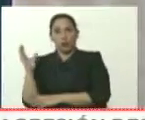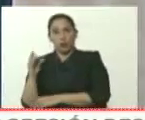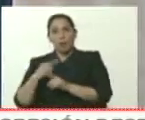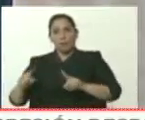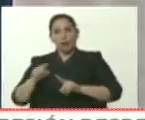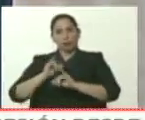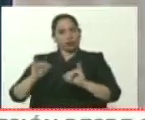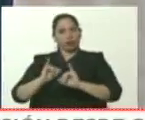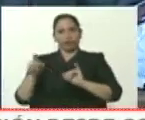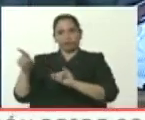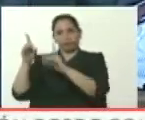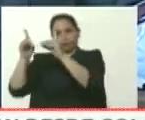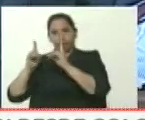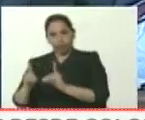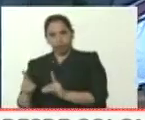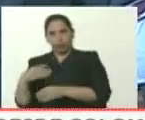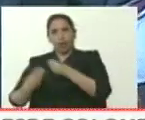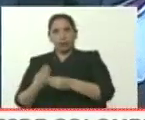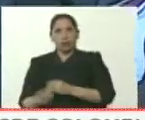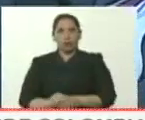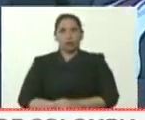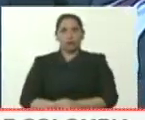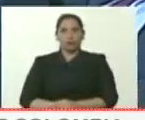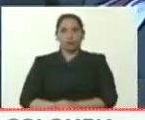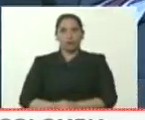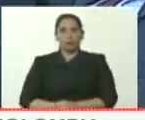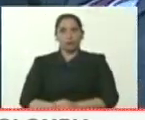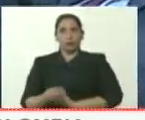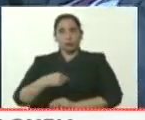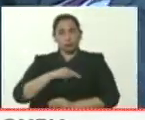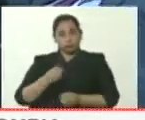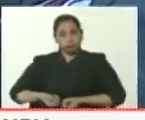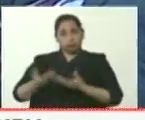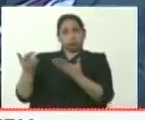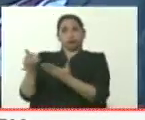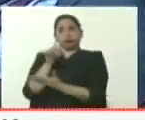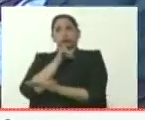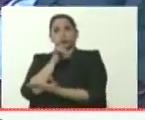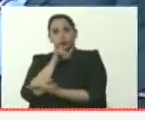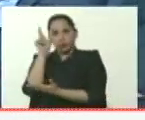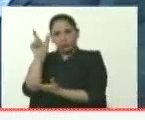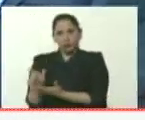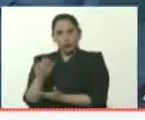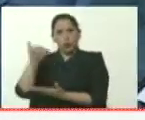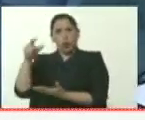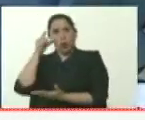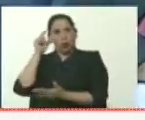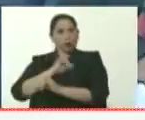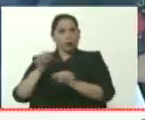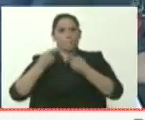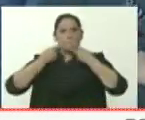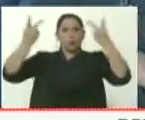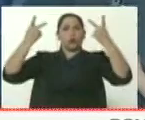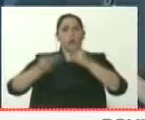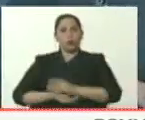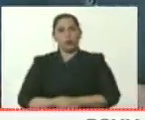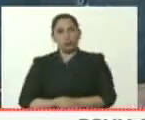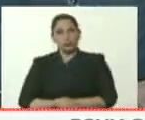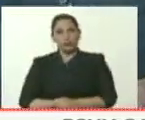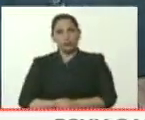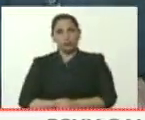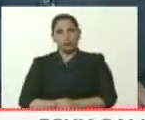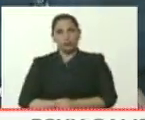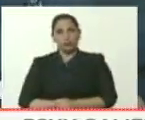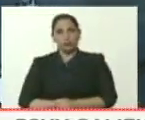están decididos a hacerla. Nosotros llevaremos la información que el señor Jorge Rodríguez va a compartir con ustedes,